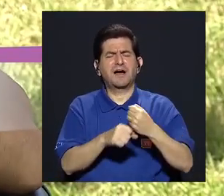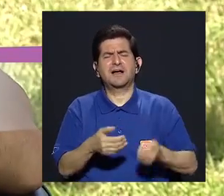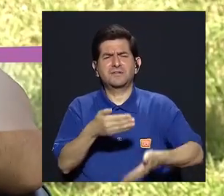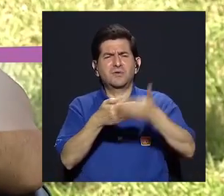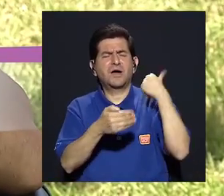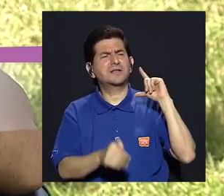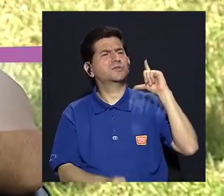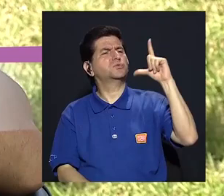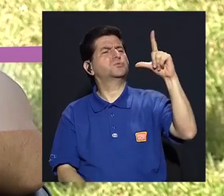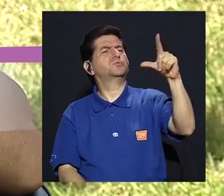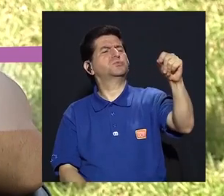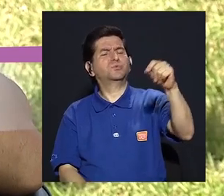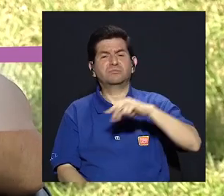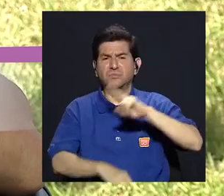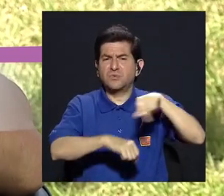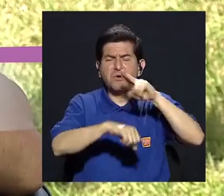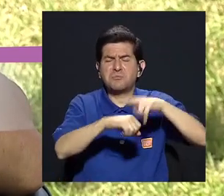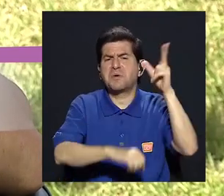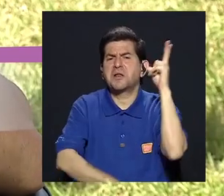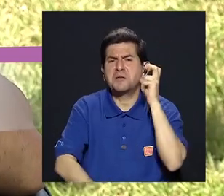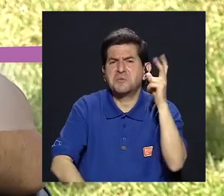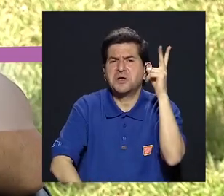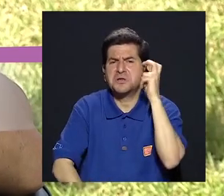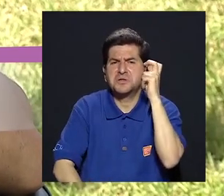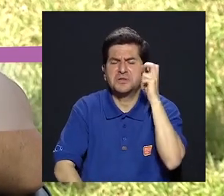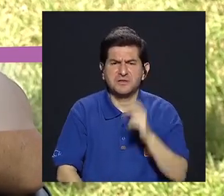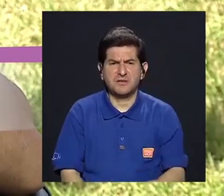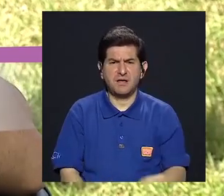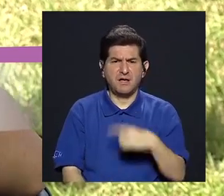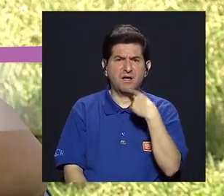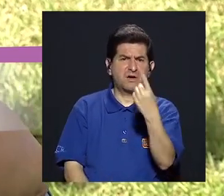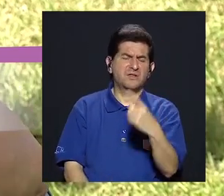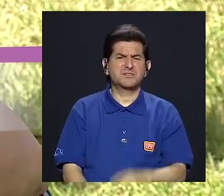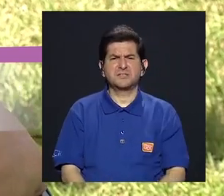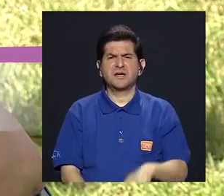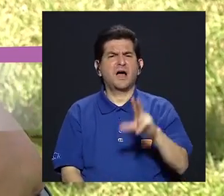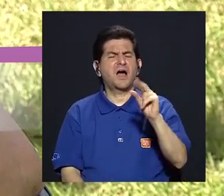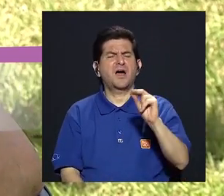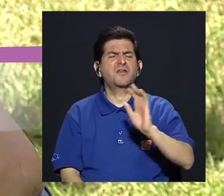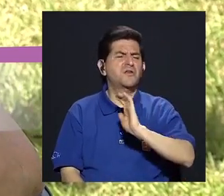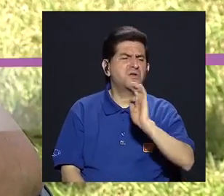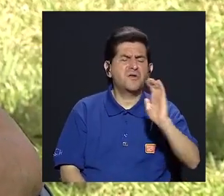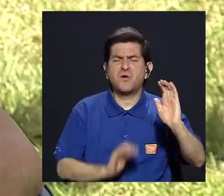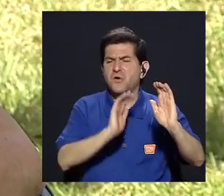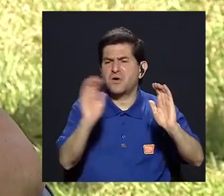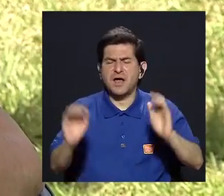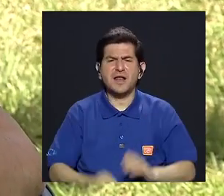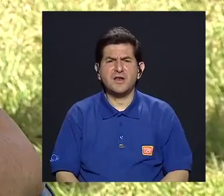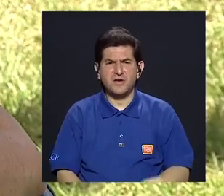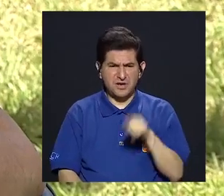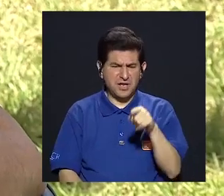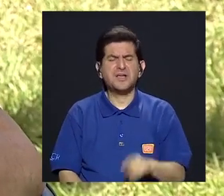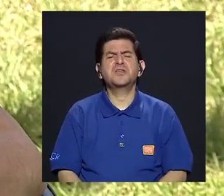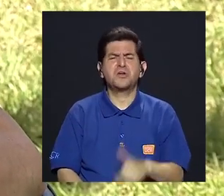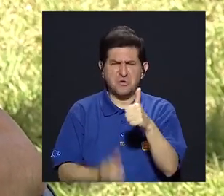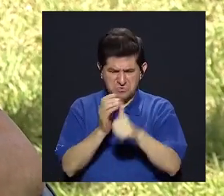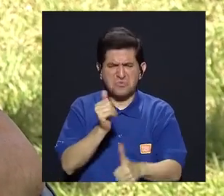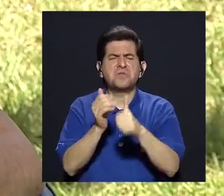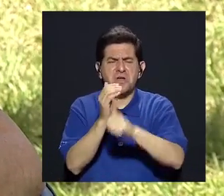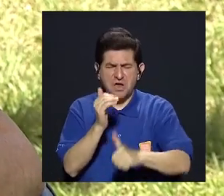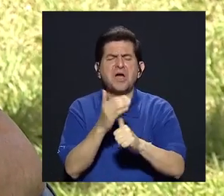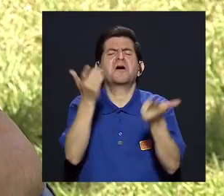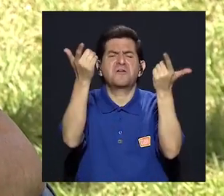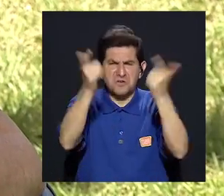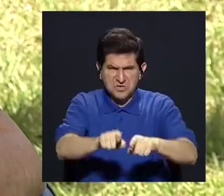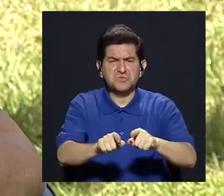en zona duda alguna era común escuchar si no que es que a los niños que les de bastantes juegos de diarrea